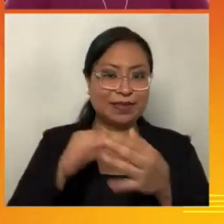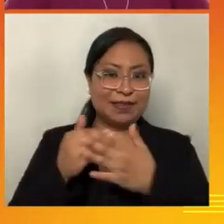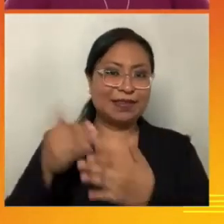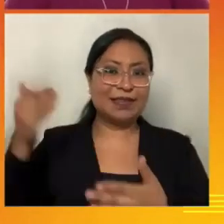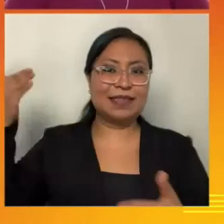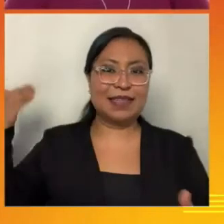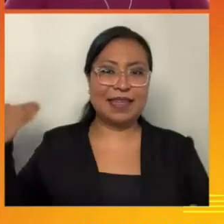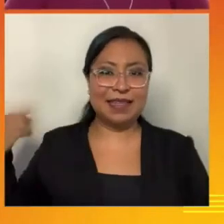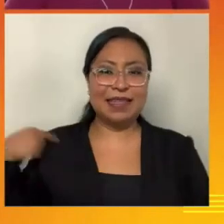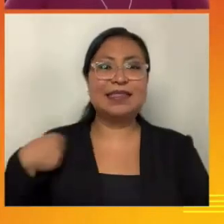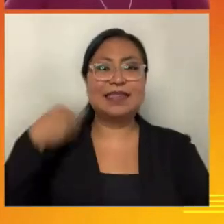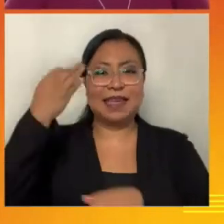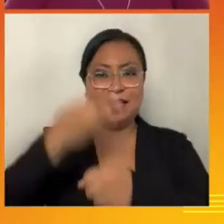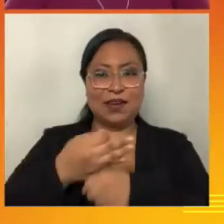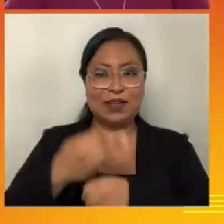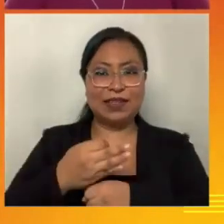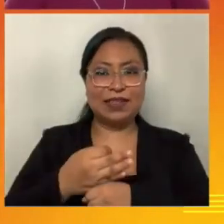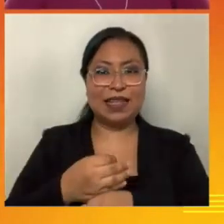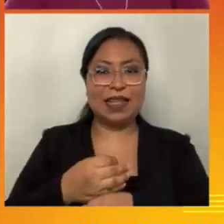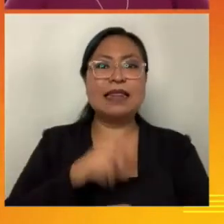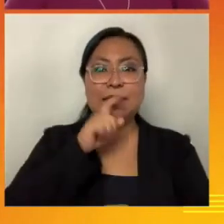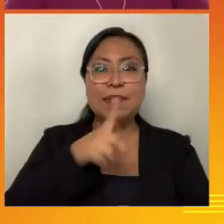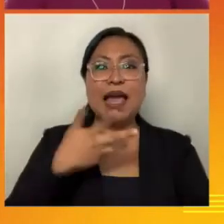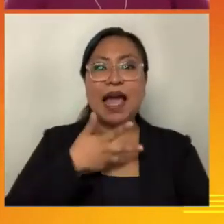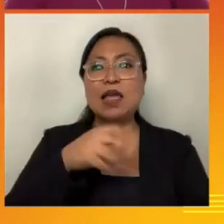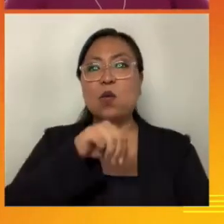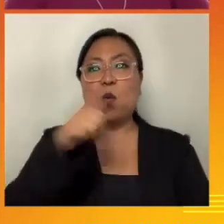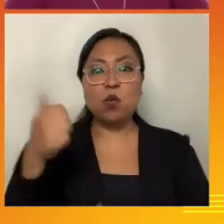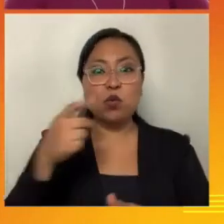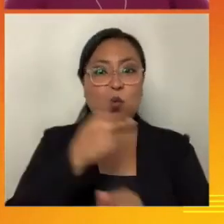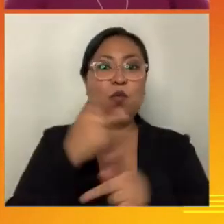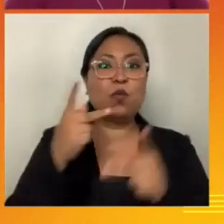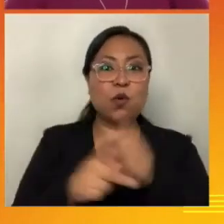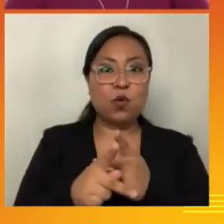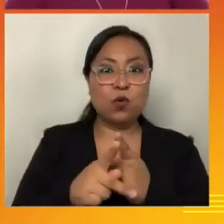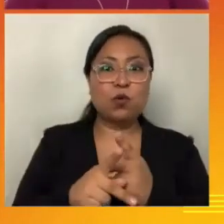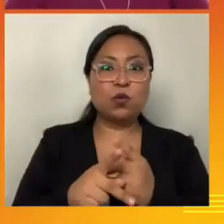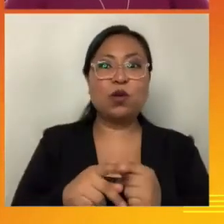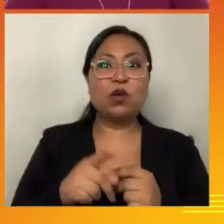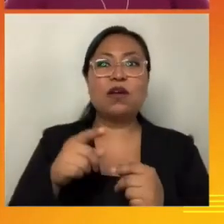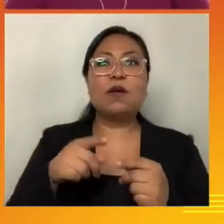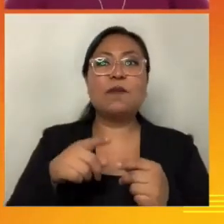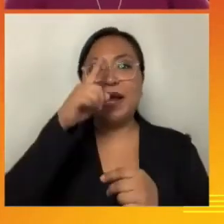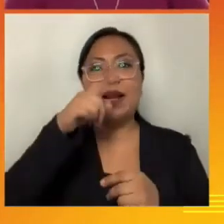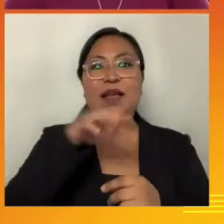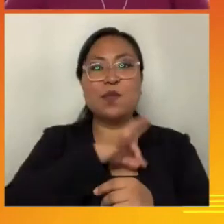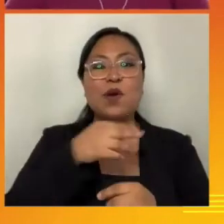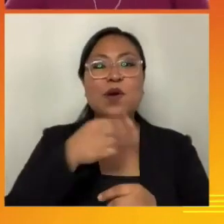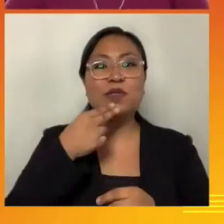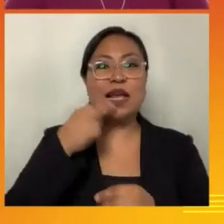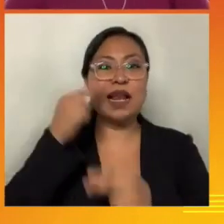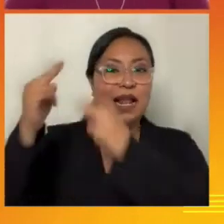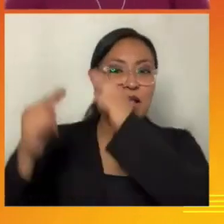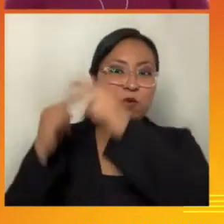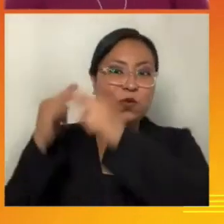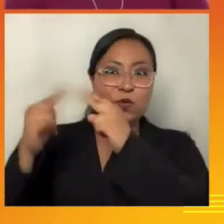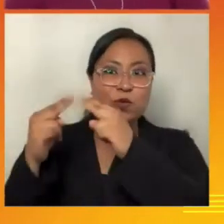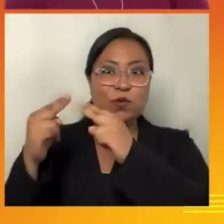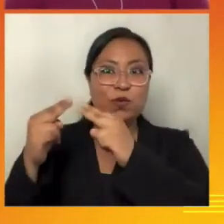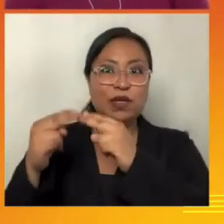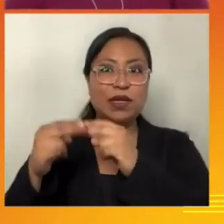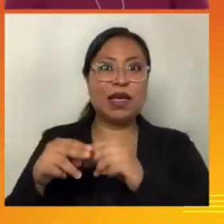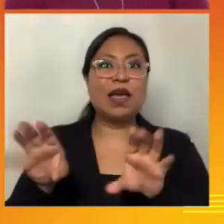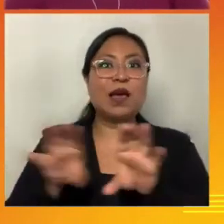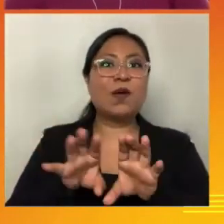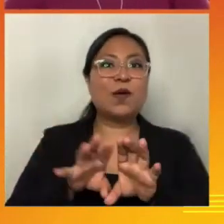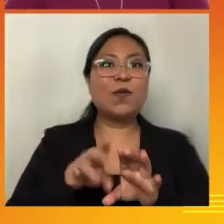la tendencia que tenemos, también tenemos todas las soluciones de productividad en la nube, que es como que la migración a que todo